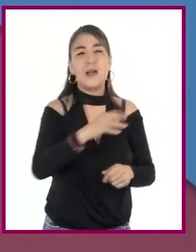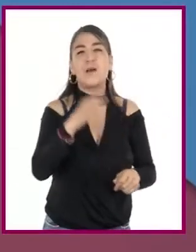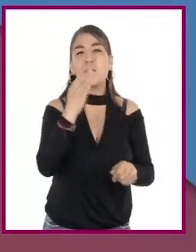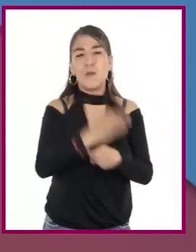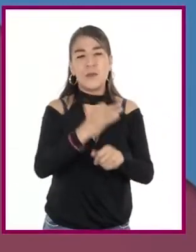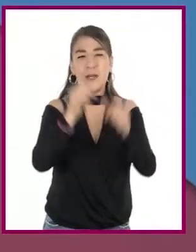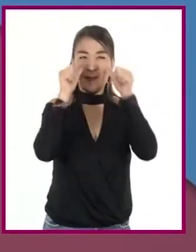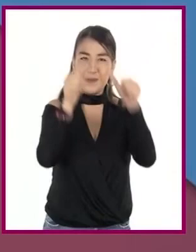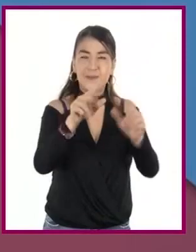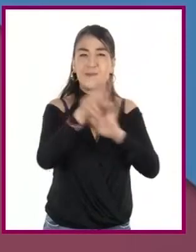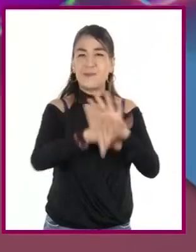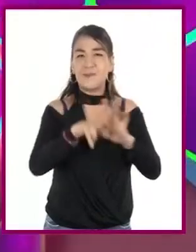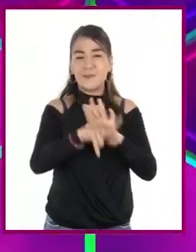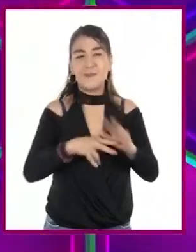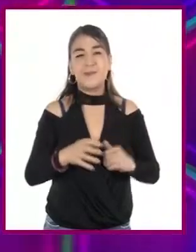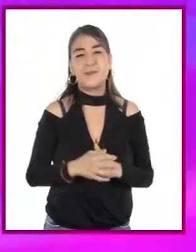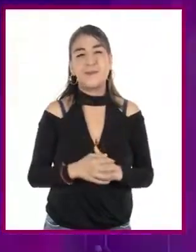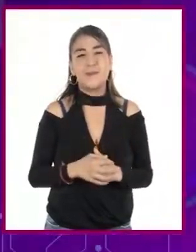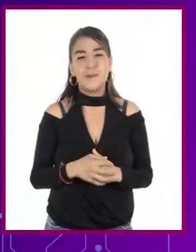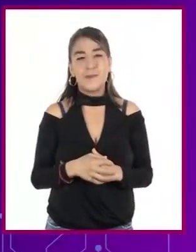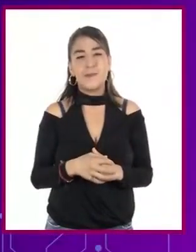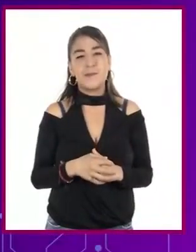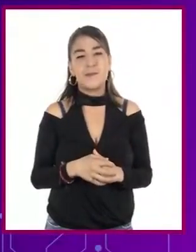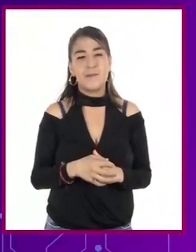al siguiente video.